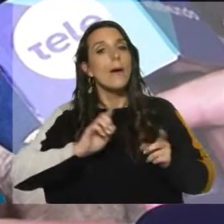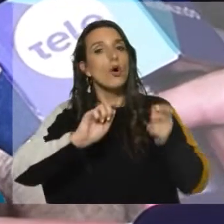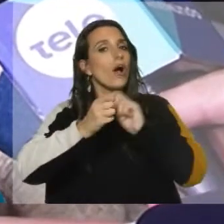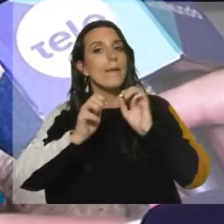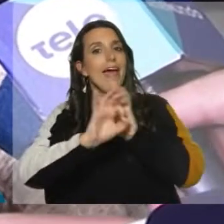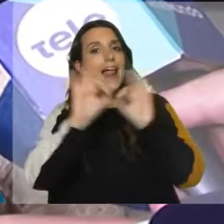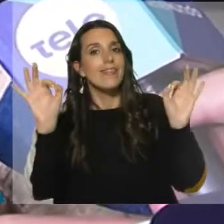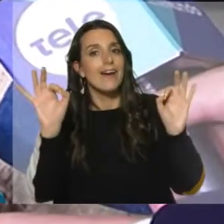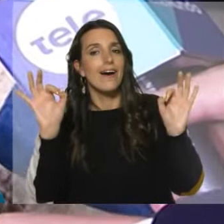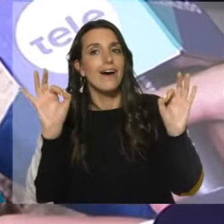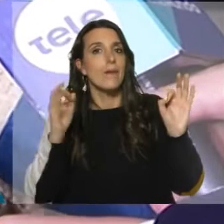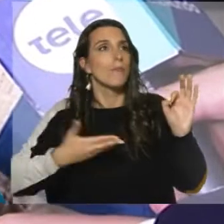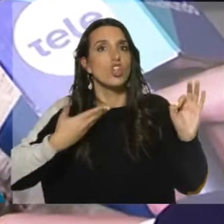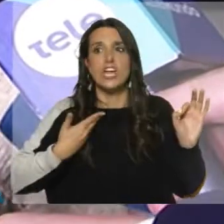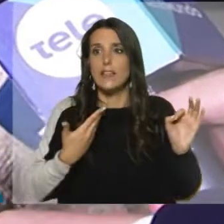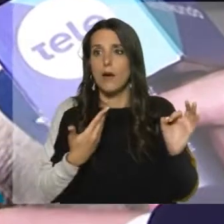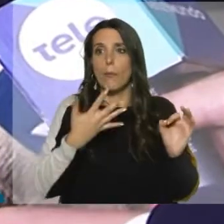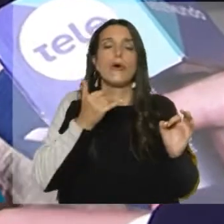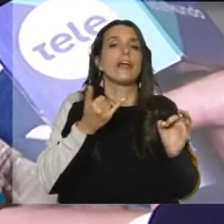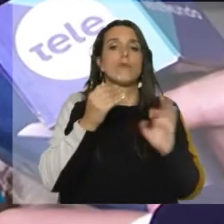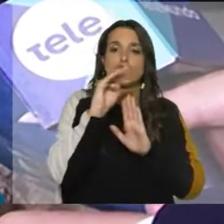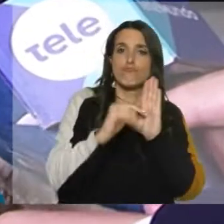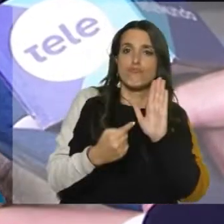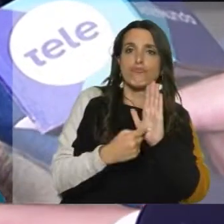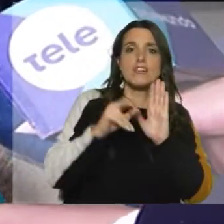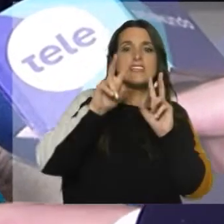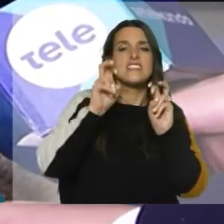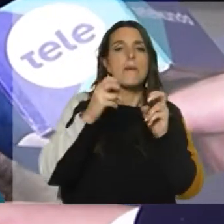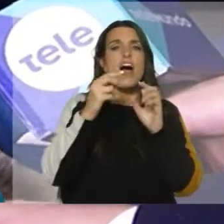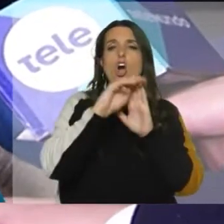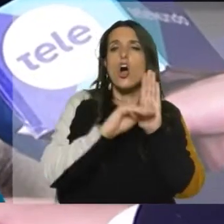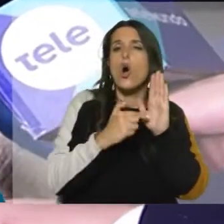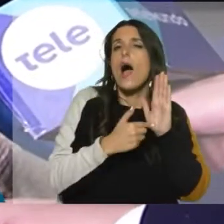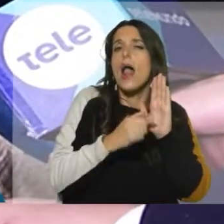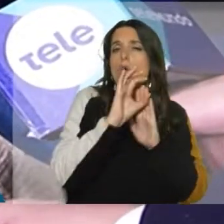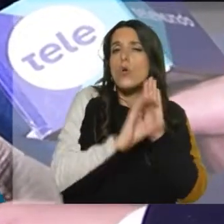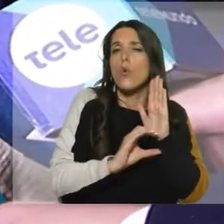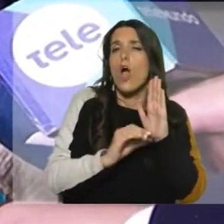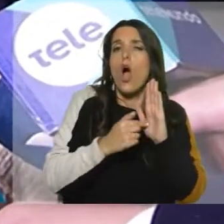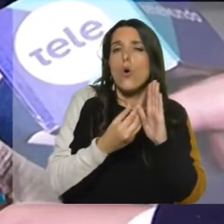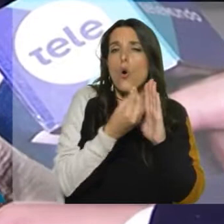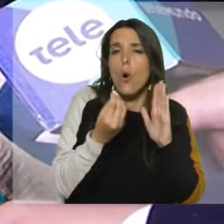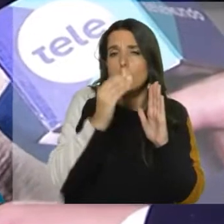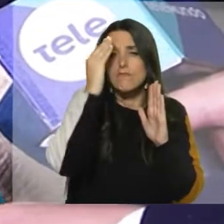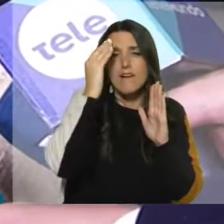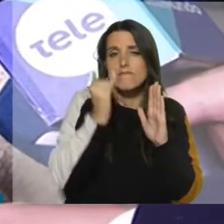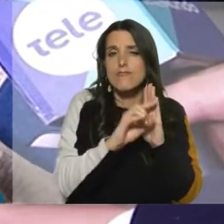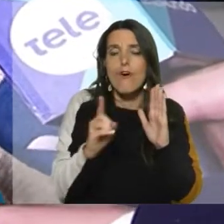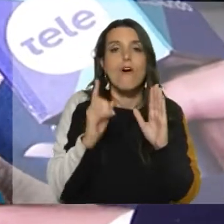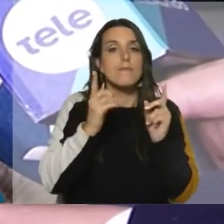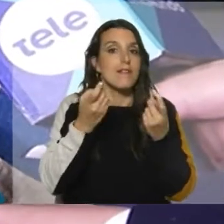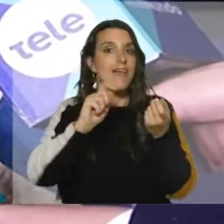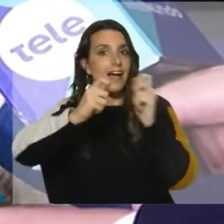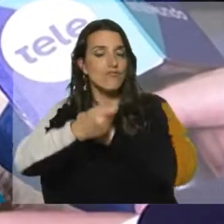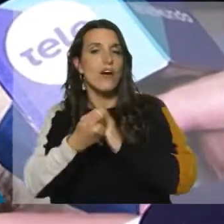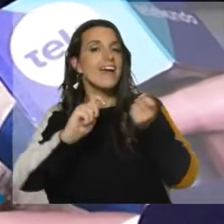tipo de reclamos con respecto, por ejemplo, al tema de los contenidos y las competencias. Y hay que tener una cosa en cuenta de esta transformación.